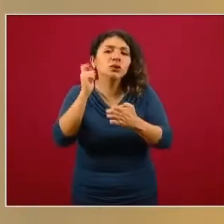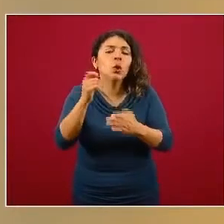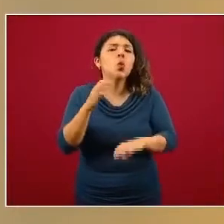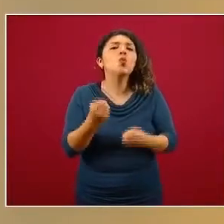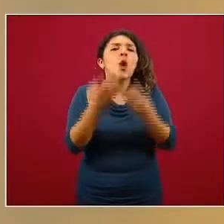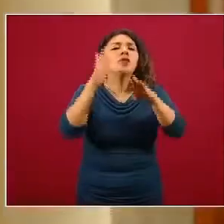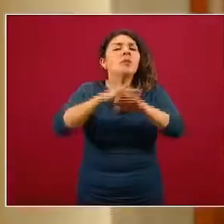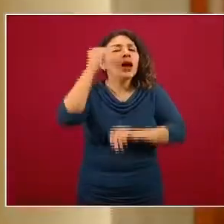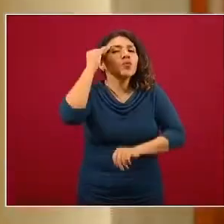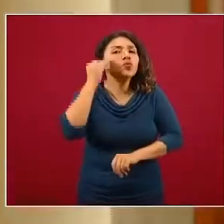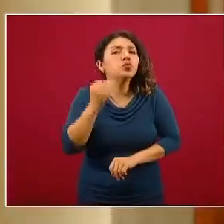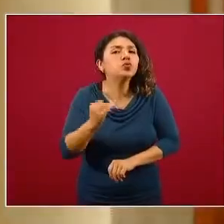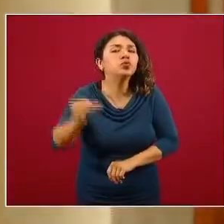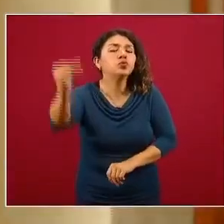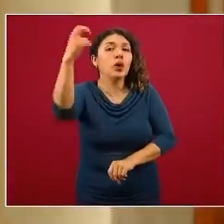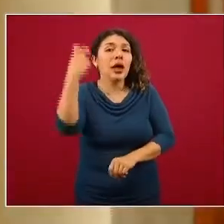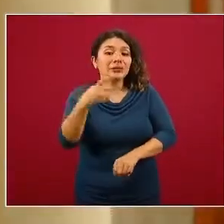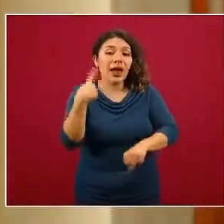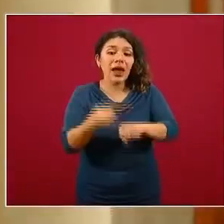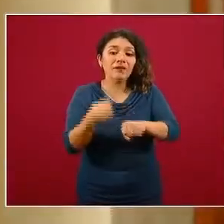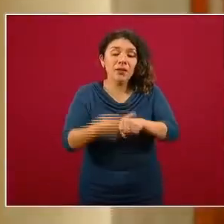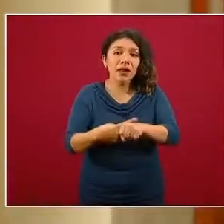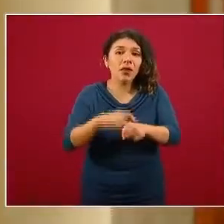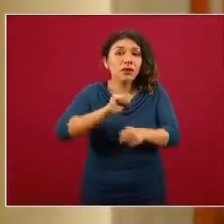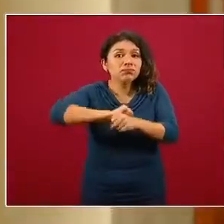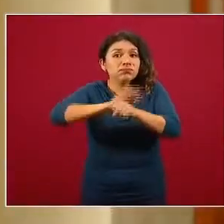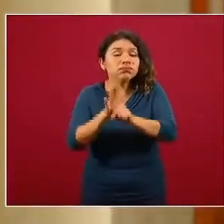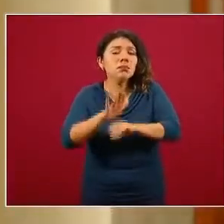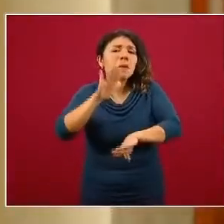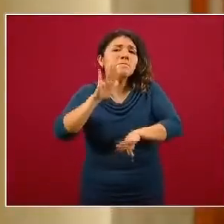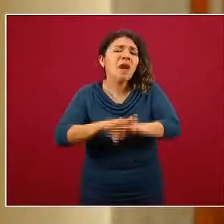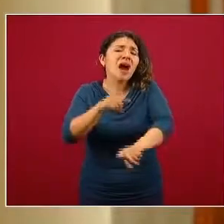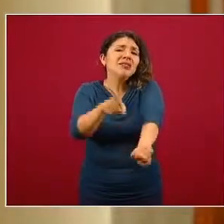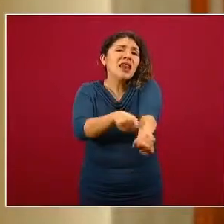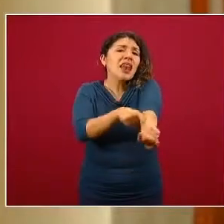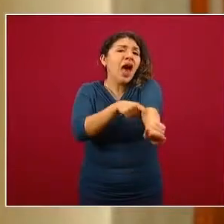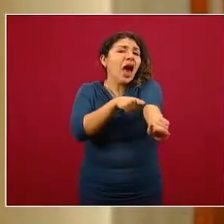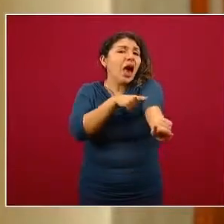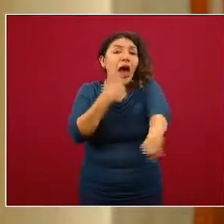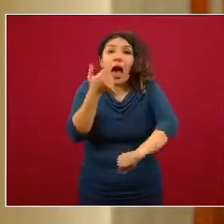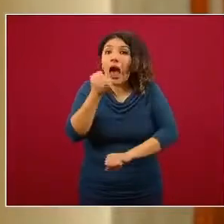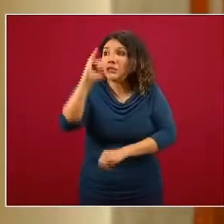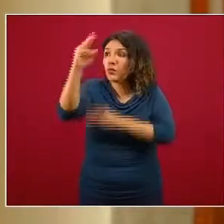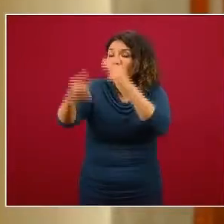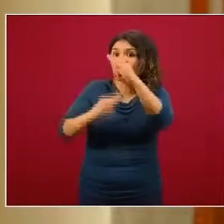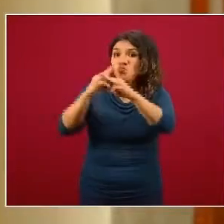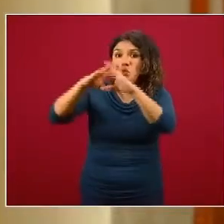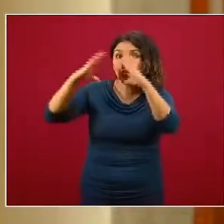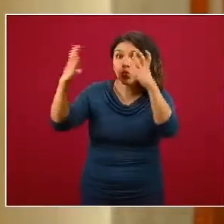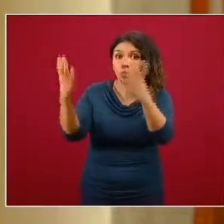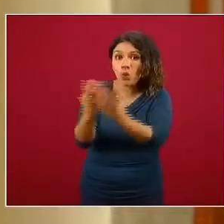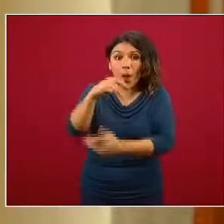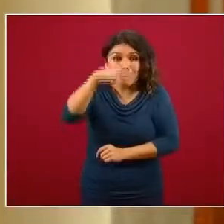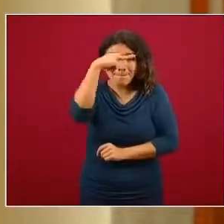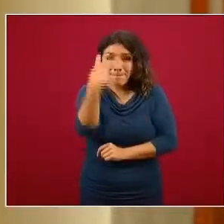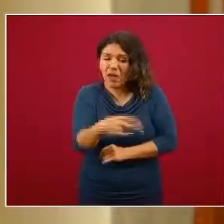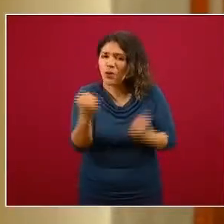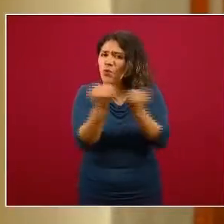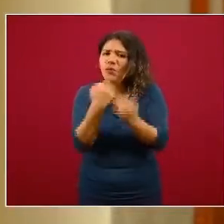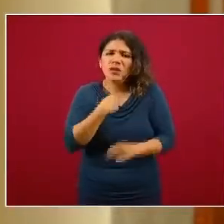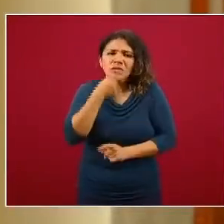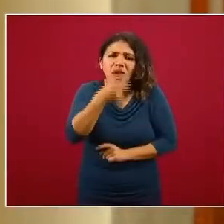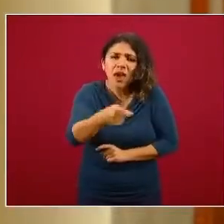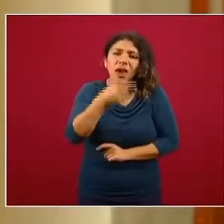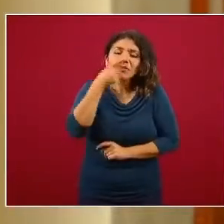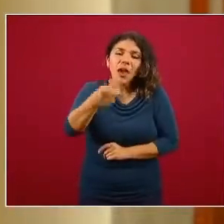de la epidemia va a ser muy, muy larga en el mundo. Y en México lo hemos dicho en innumerables